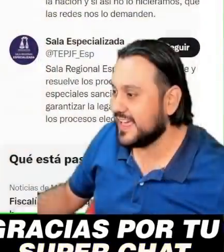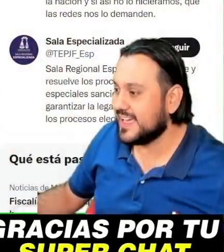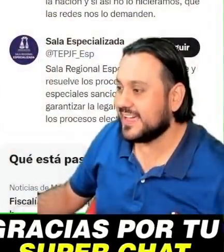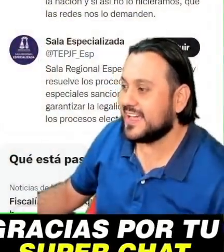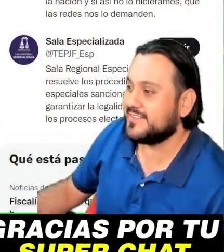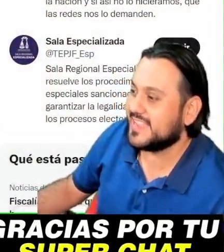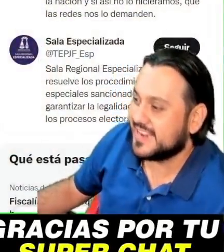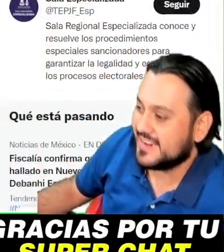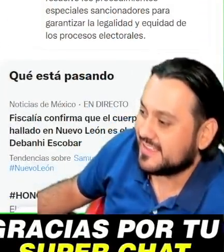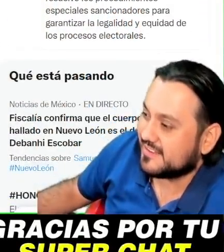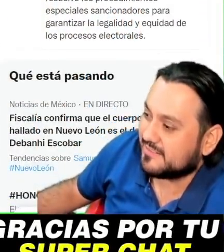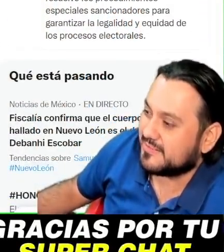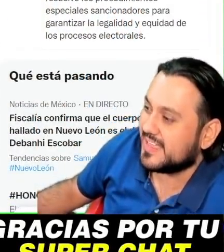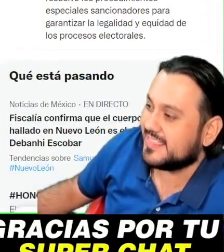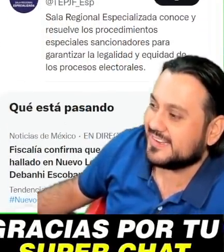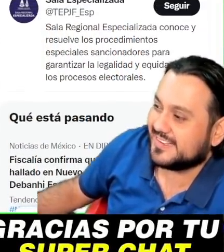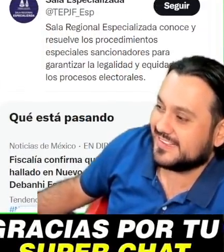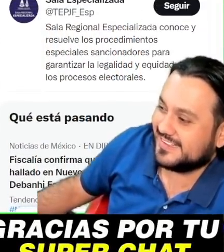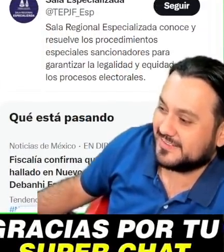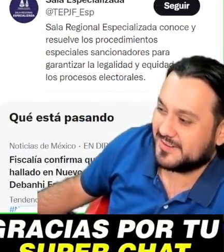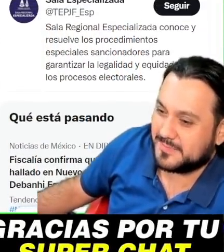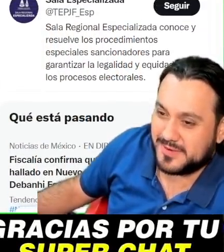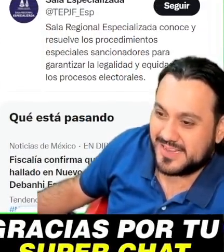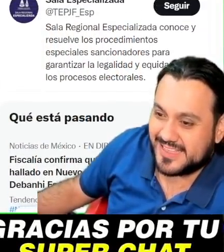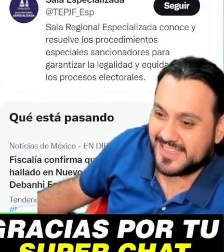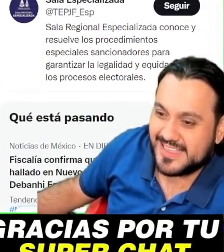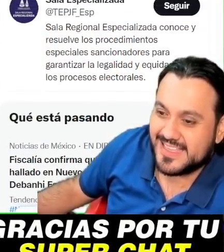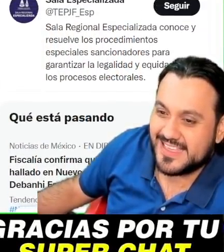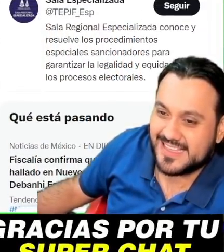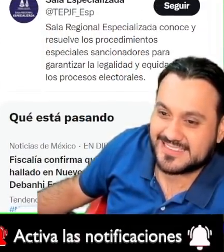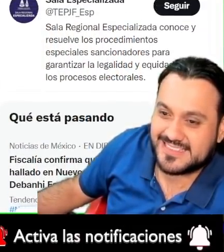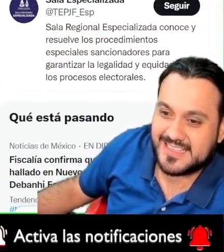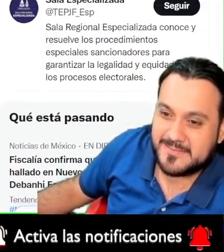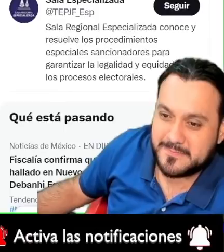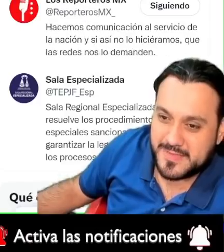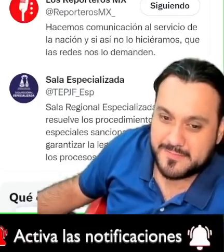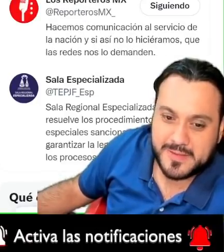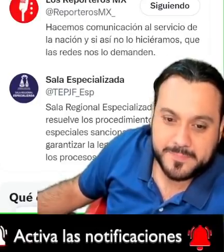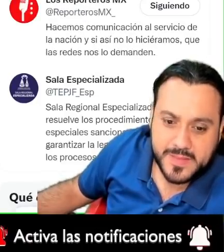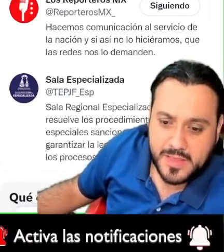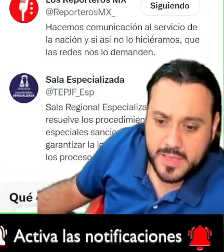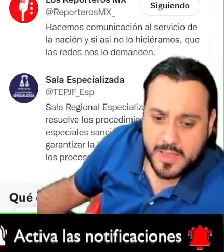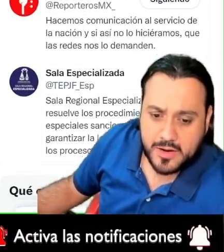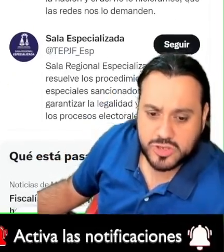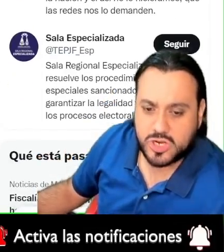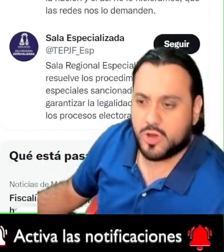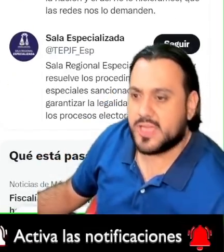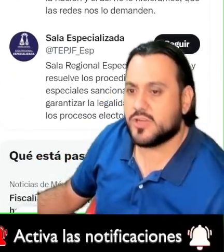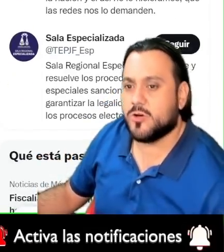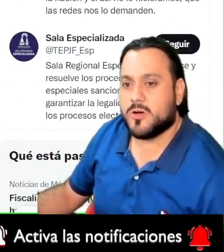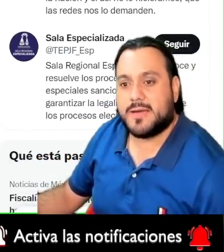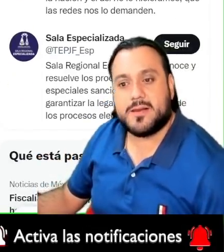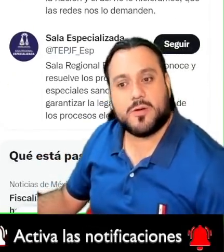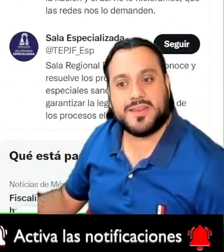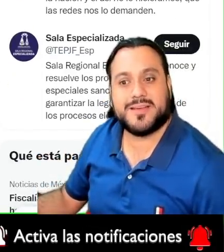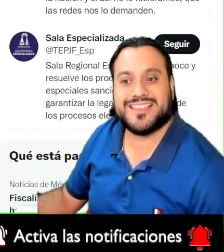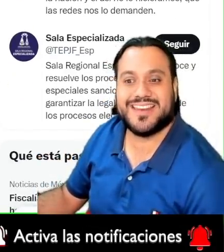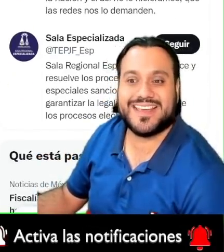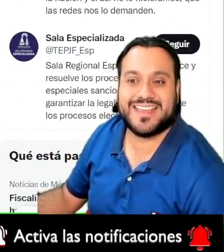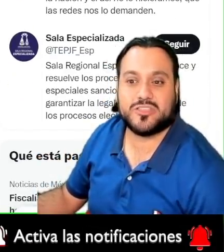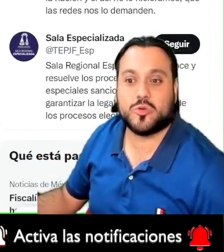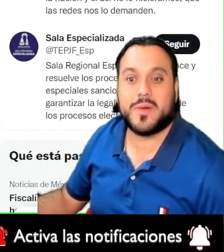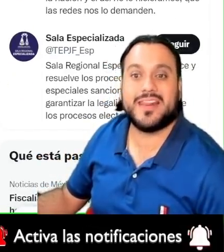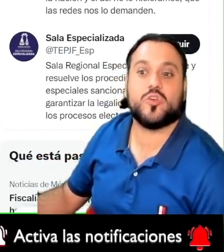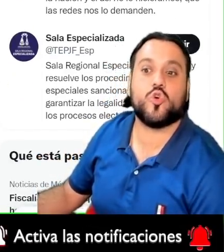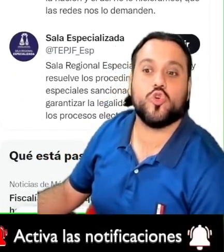queda Gabriel Quadri, como le ponen aquí este meme. No solo ello, Gabriel Quadri va a tener